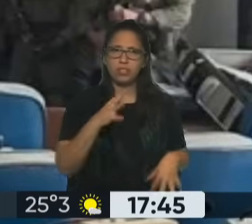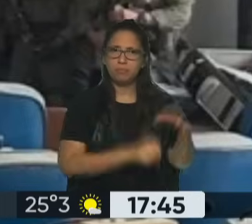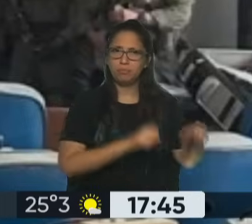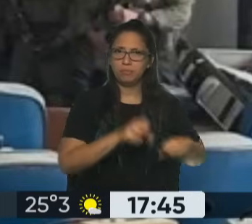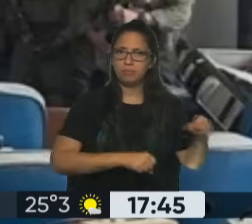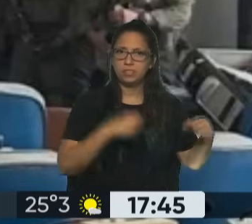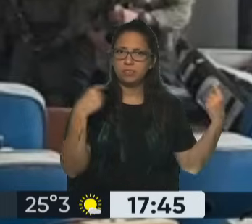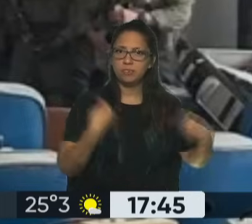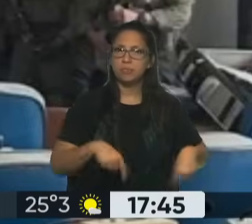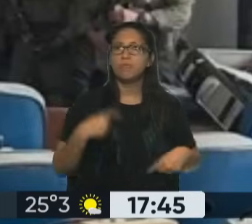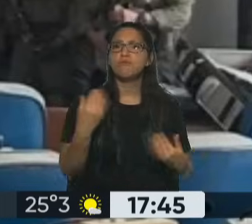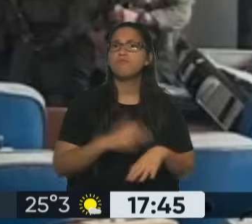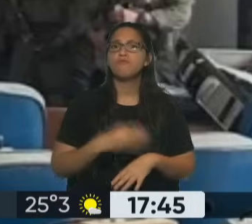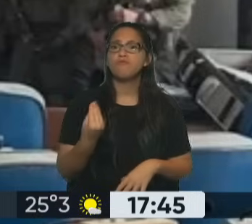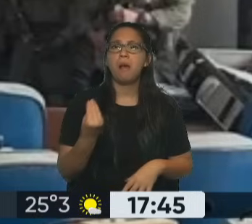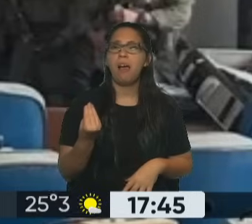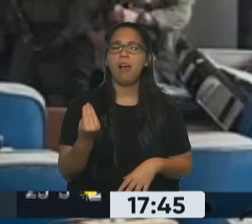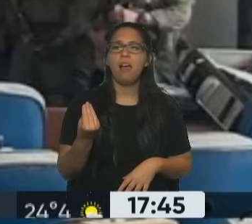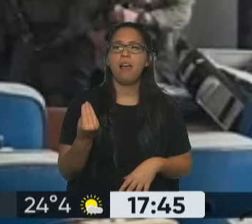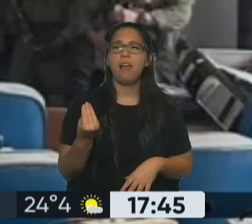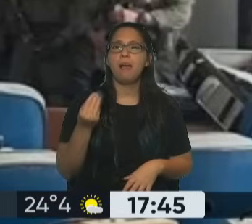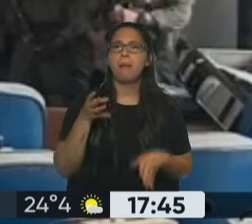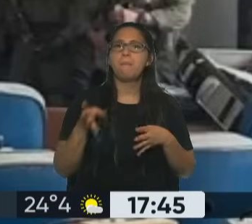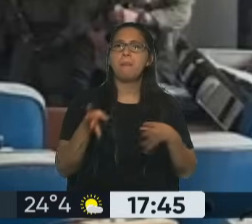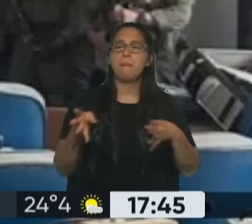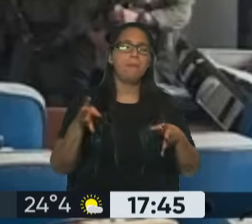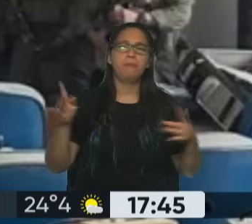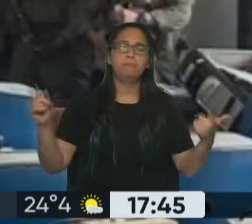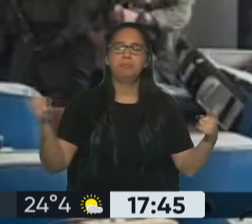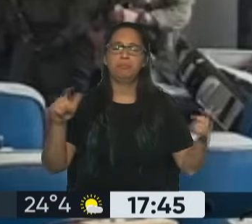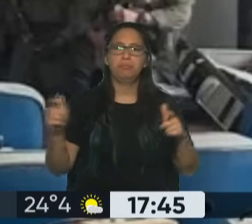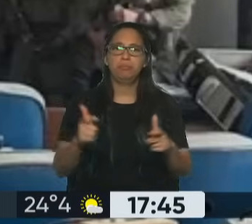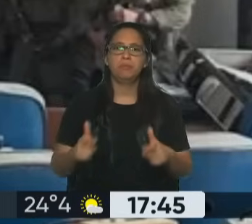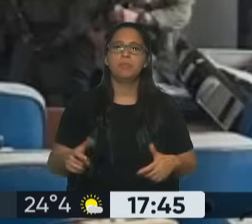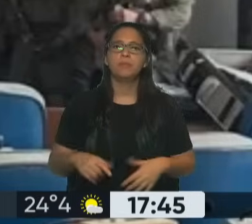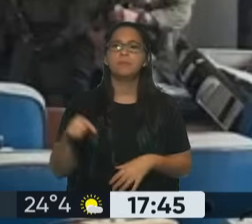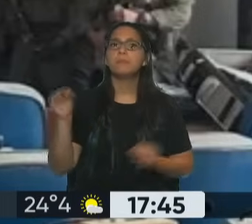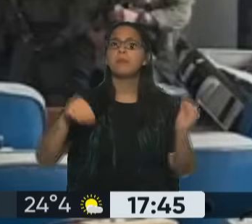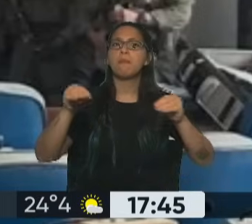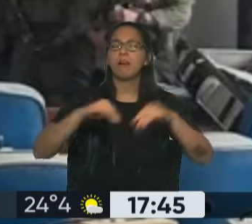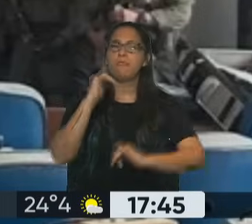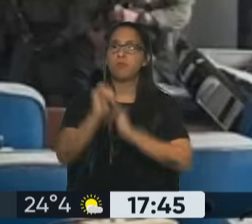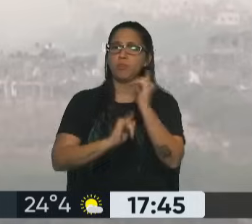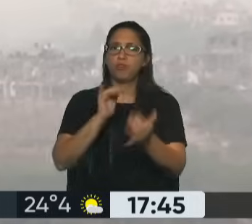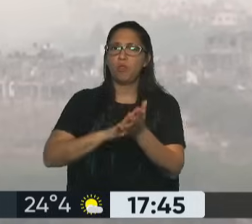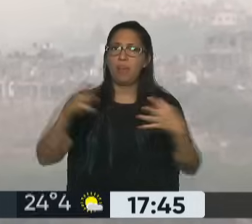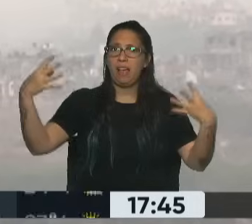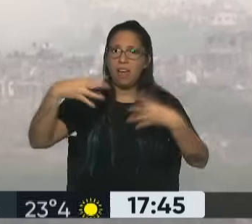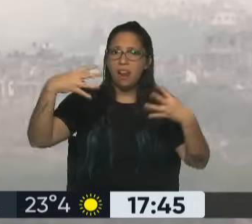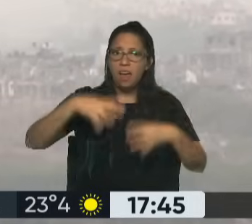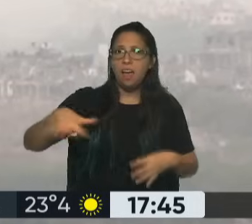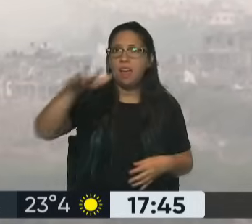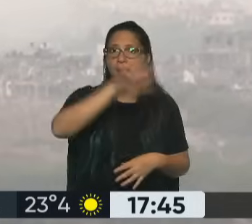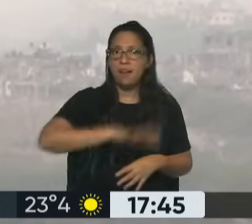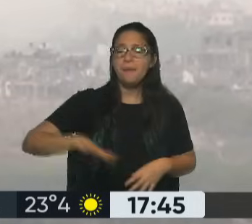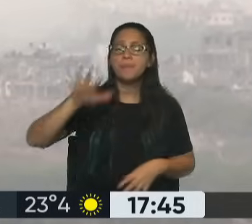una evaluación de los combates y sumamos agregamos información referente al conflicto allí en medio